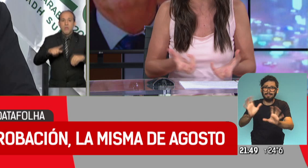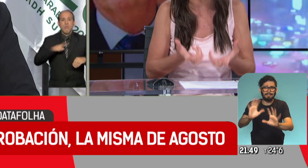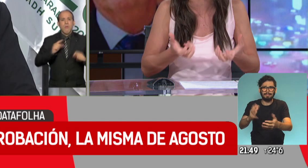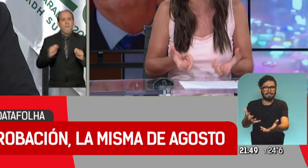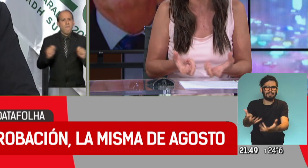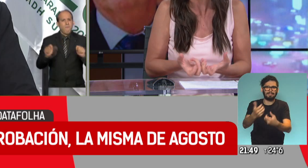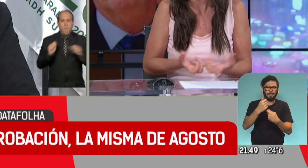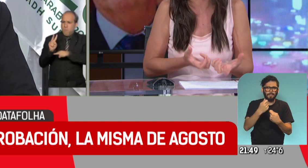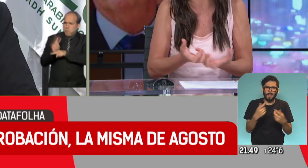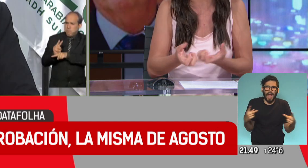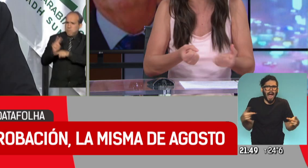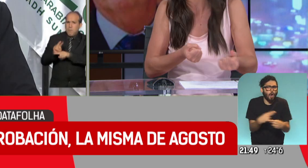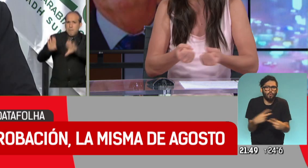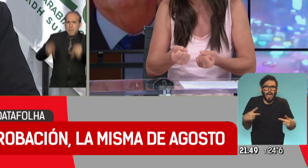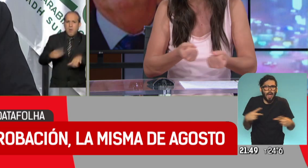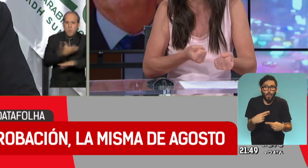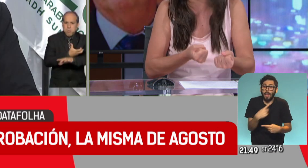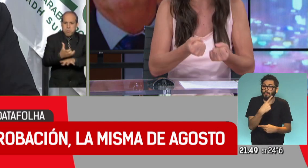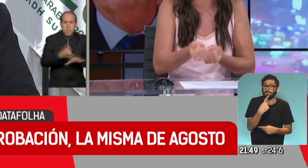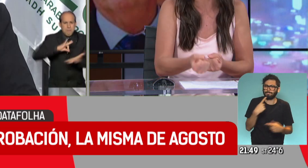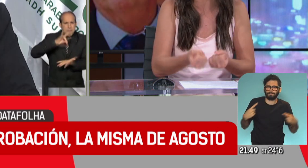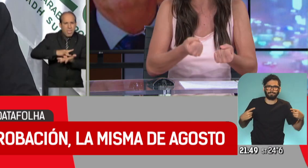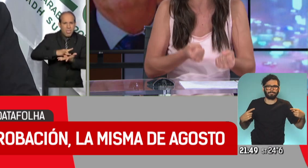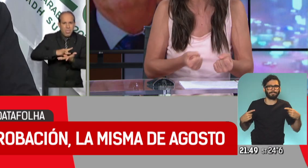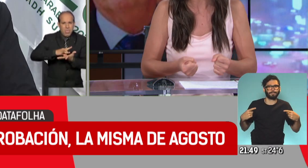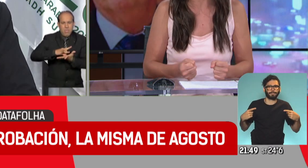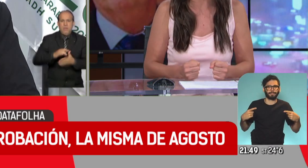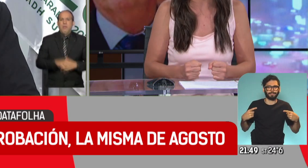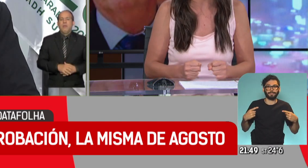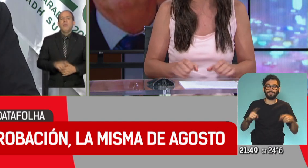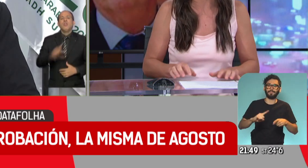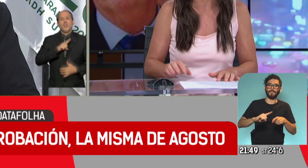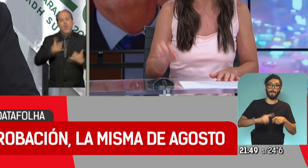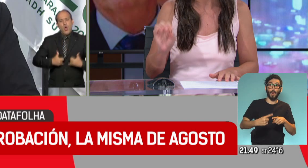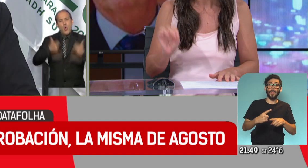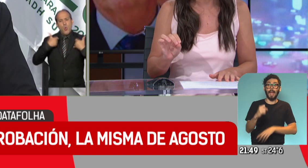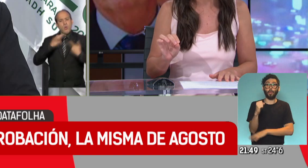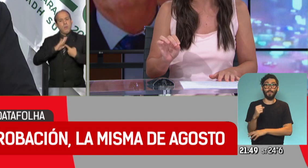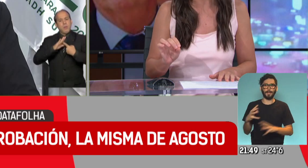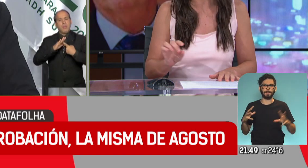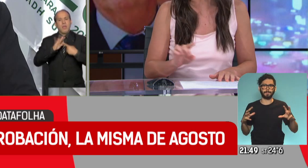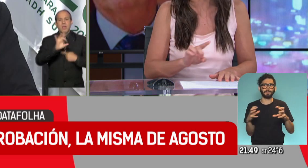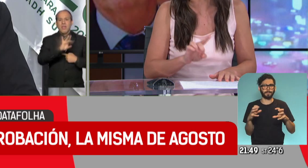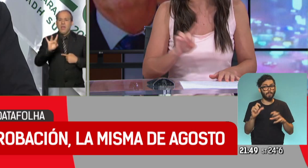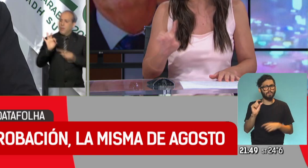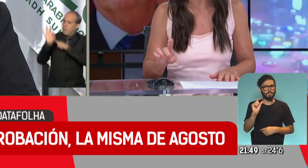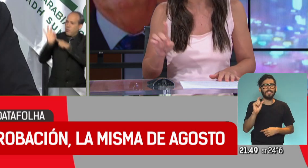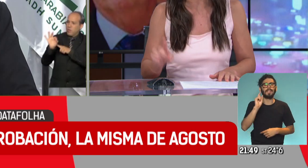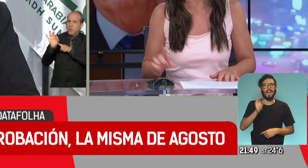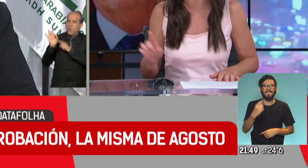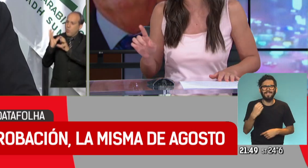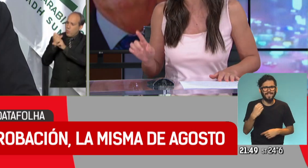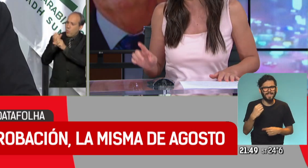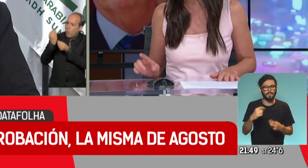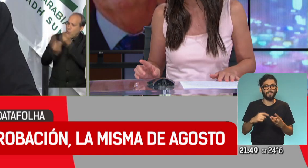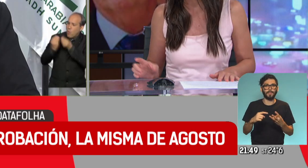a ajustar. Y bueno, ahí está la tensión también entre la política y la línea económica. Otro de los puntos también es que no pierde el apoyo